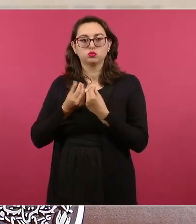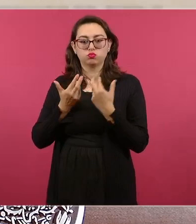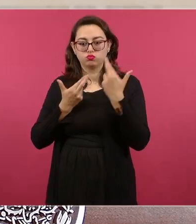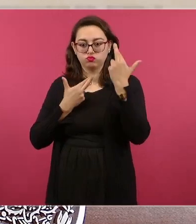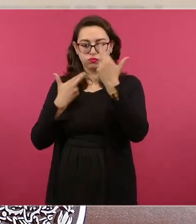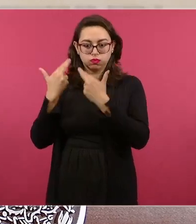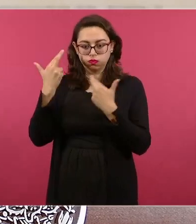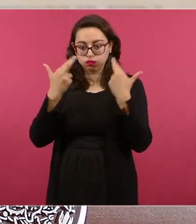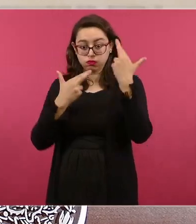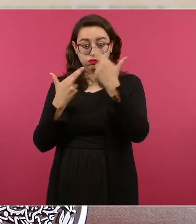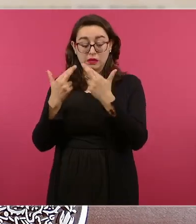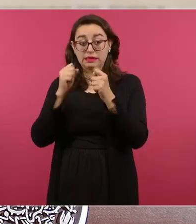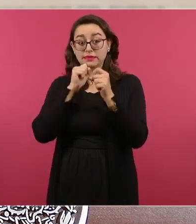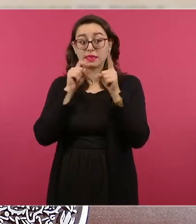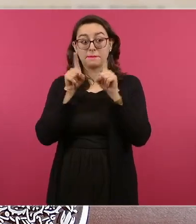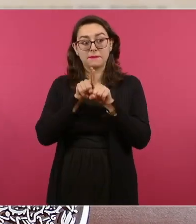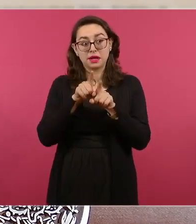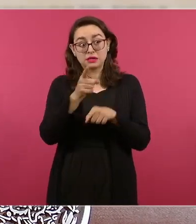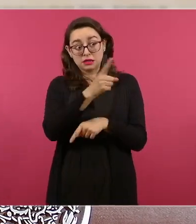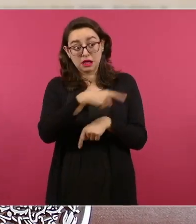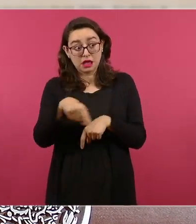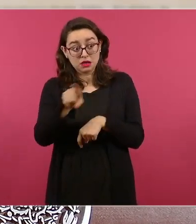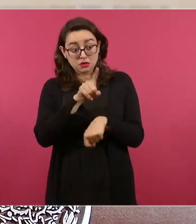reafirmar compromisos.